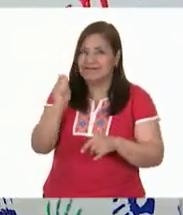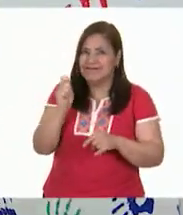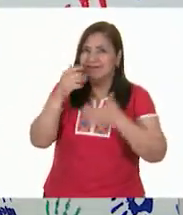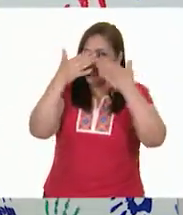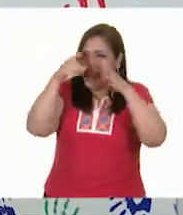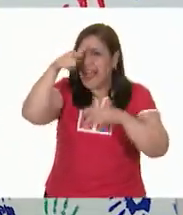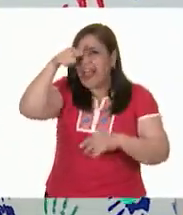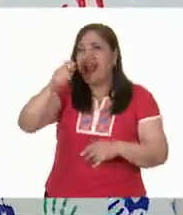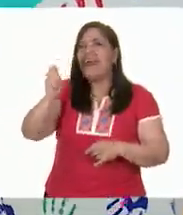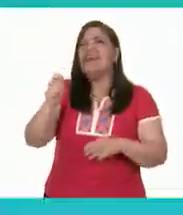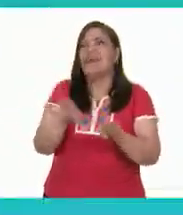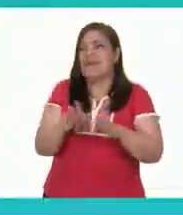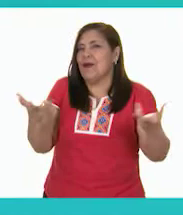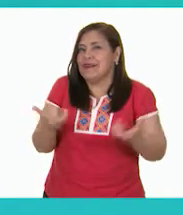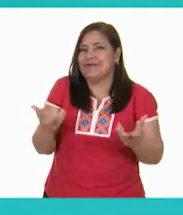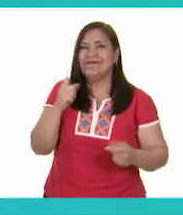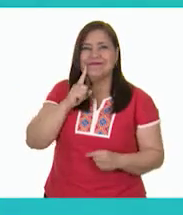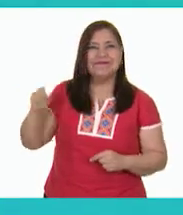es este proceso.